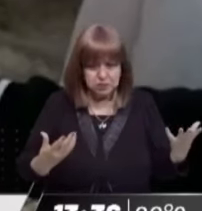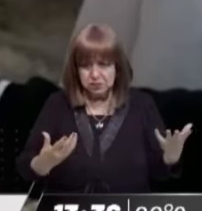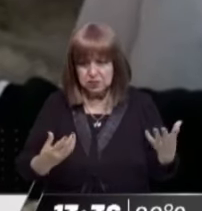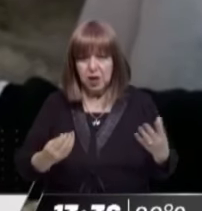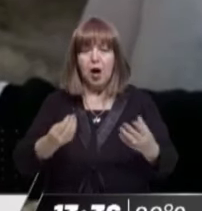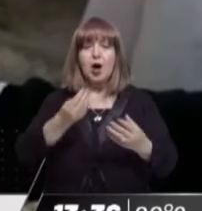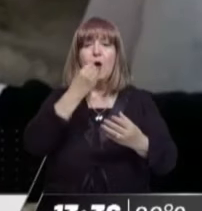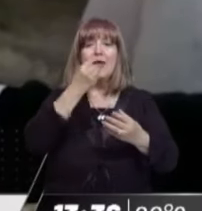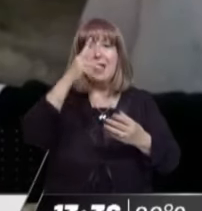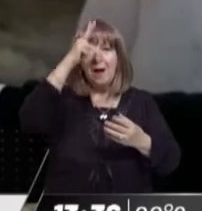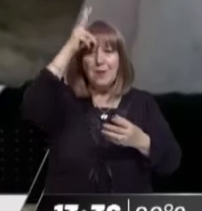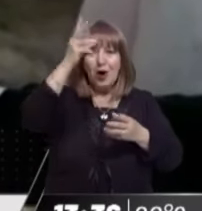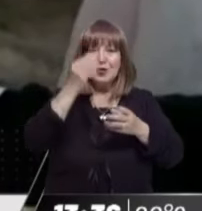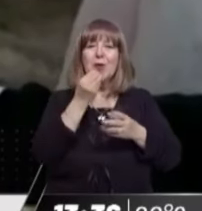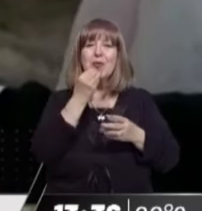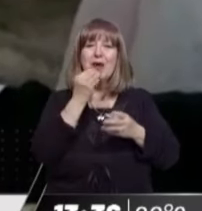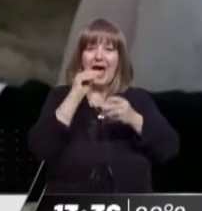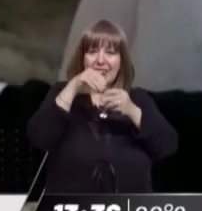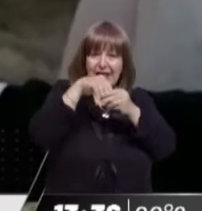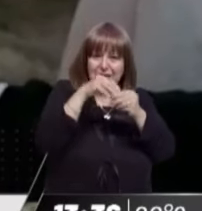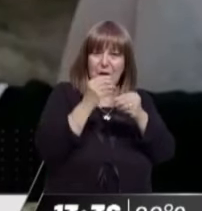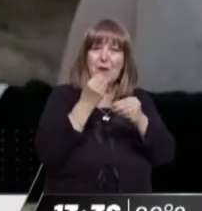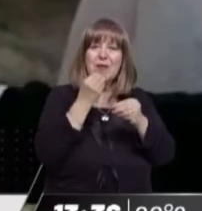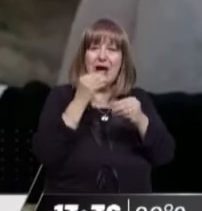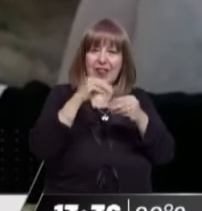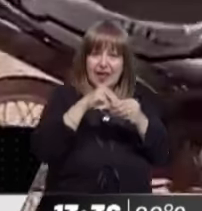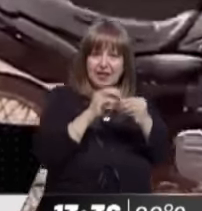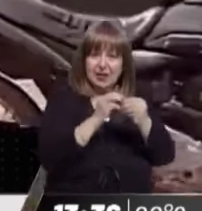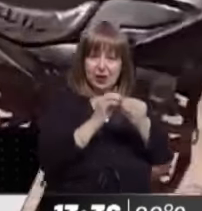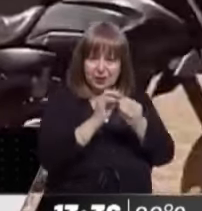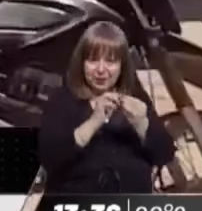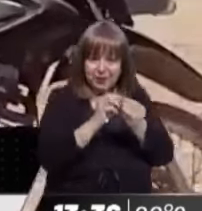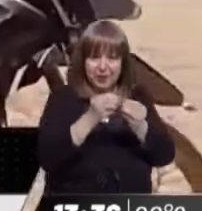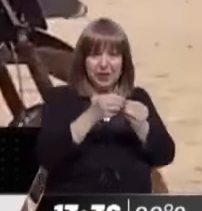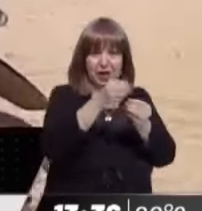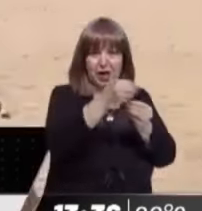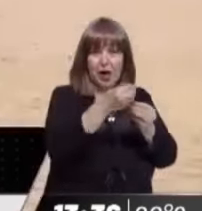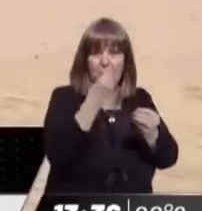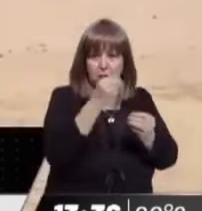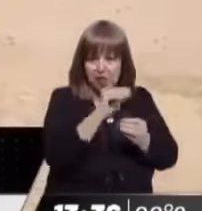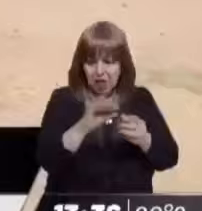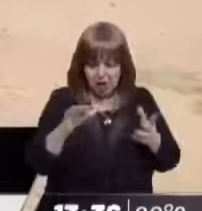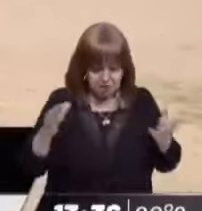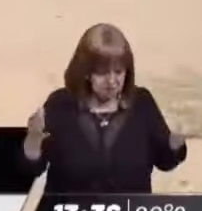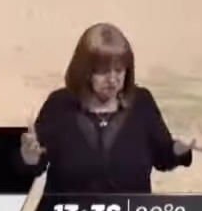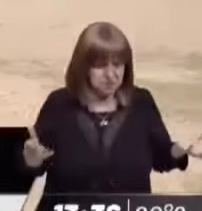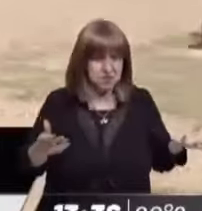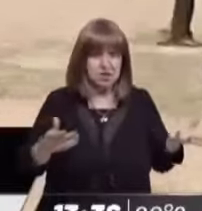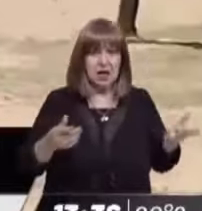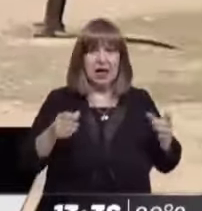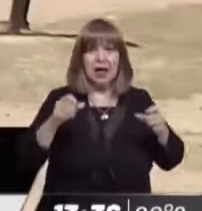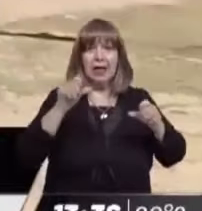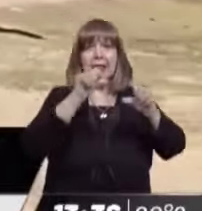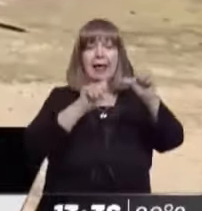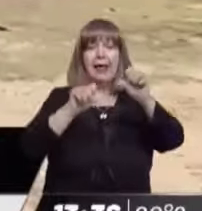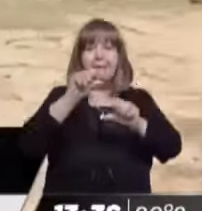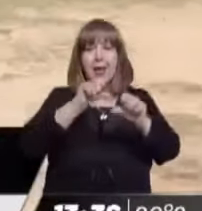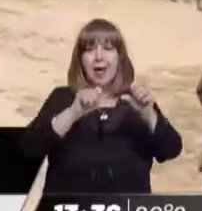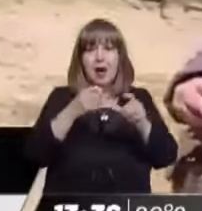habían comido lo mismo, todos envenenados con lo mismo. Me remito a decir qué químico se había usado para